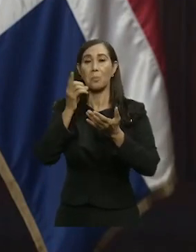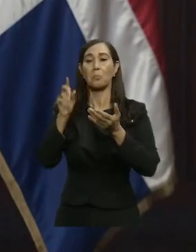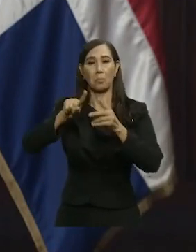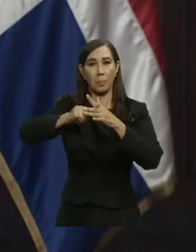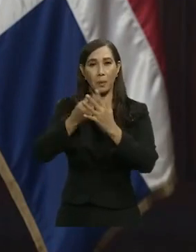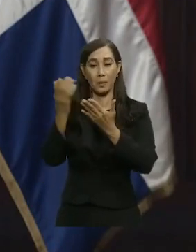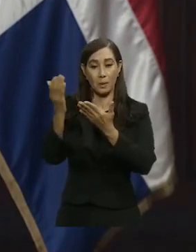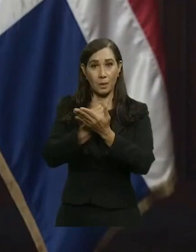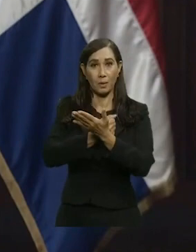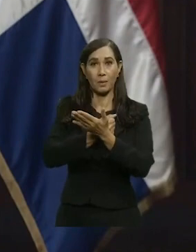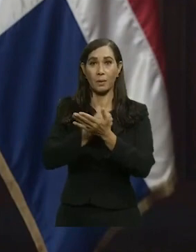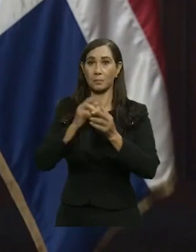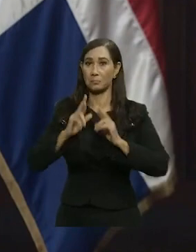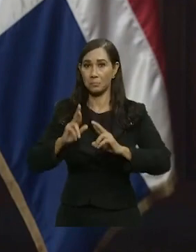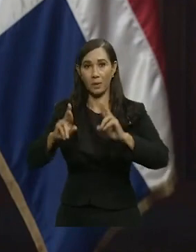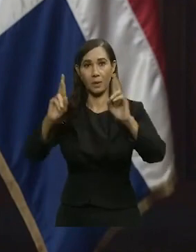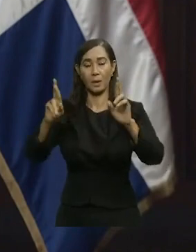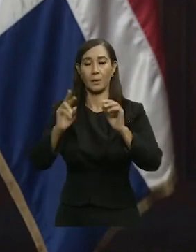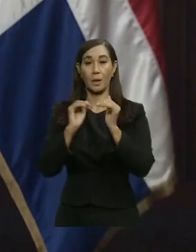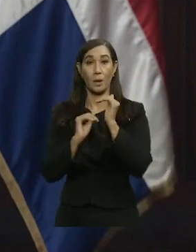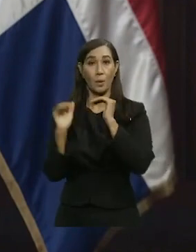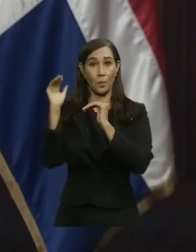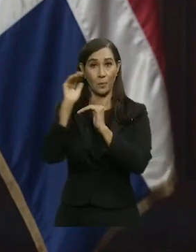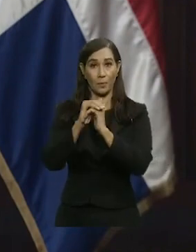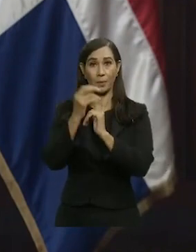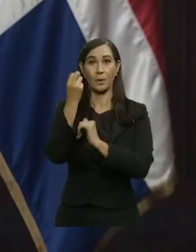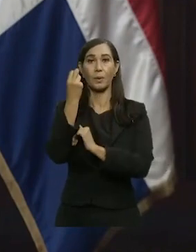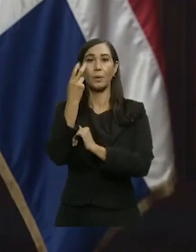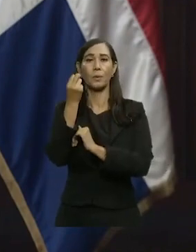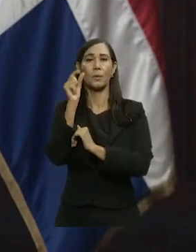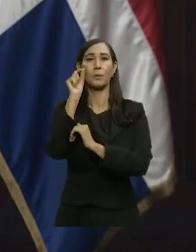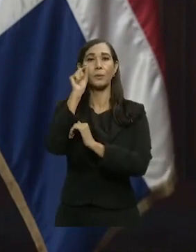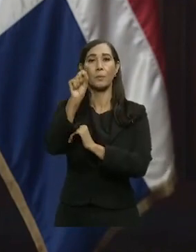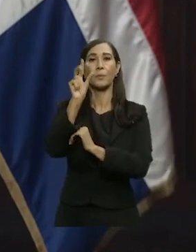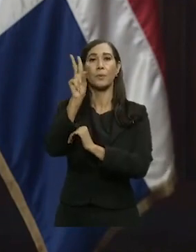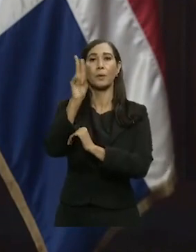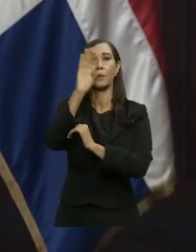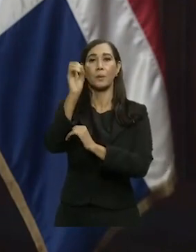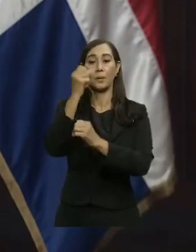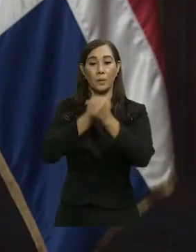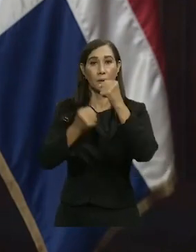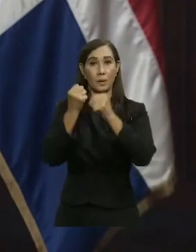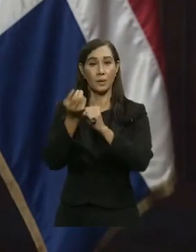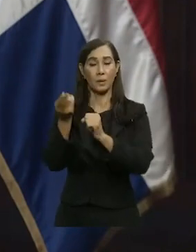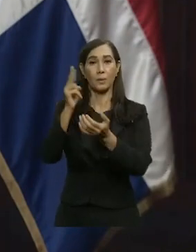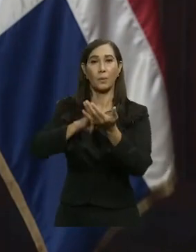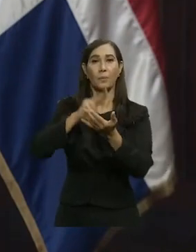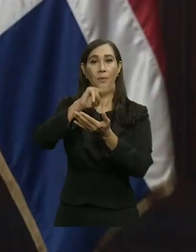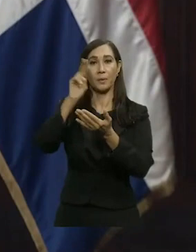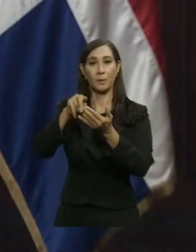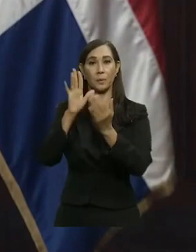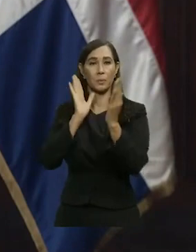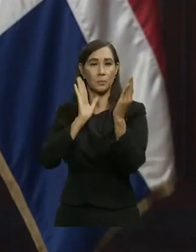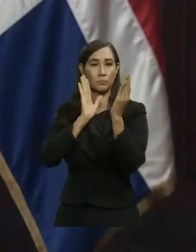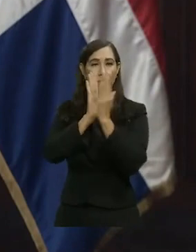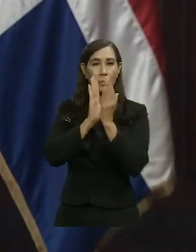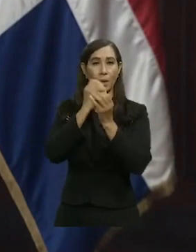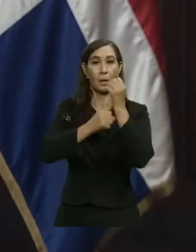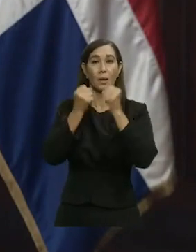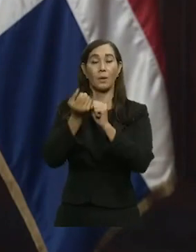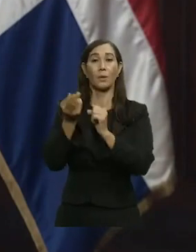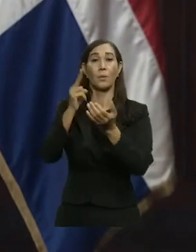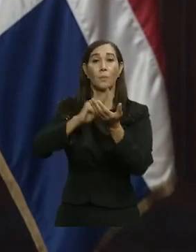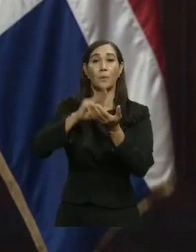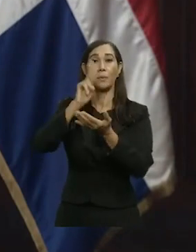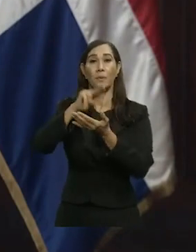recuperarse antes de lo previsto, creciendo un 12.3% en el 2021 y proyectando para el 2022 un crecimiento